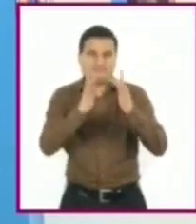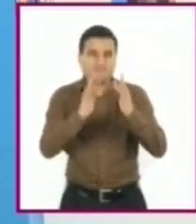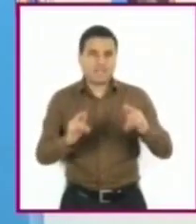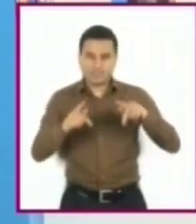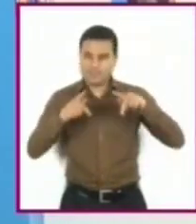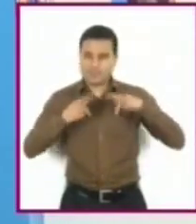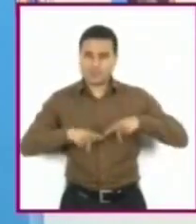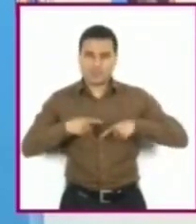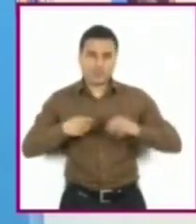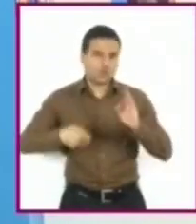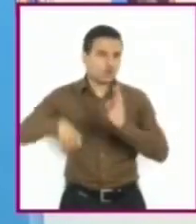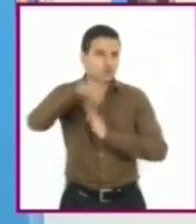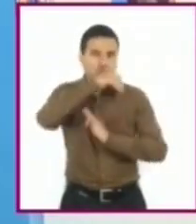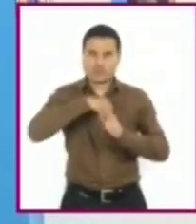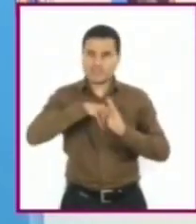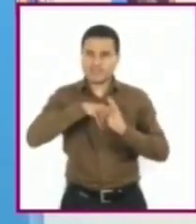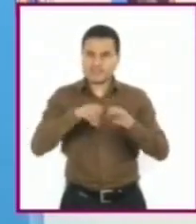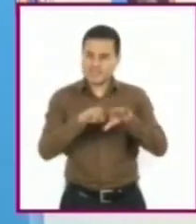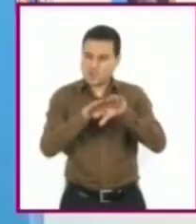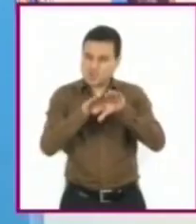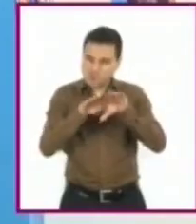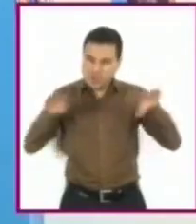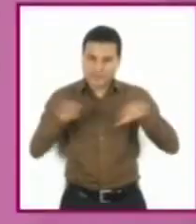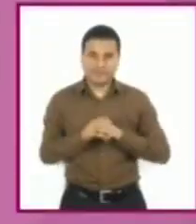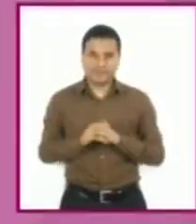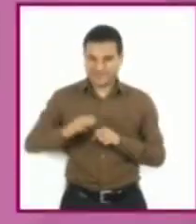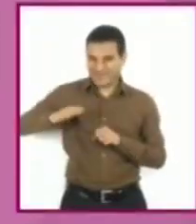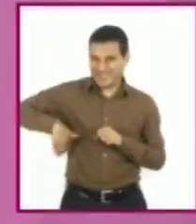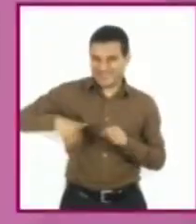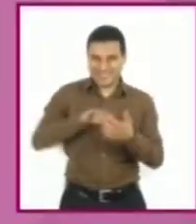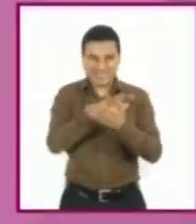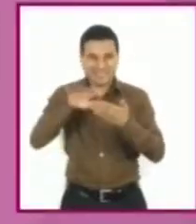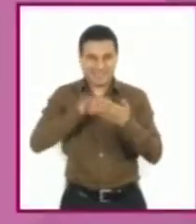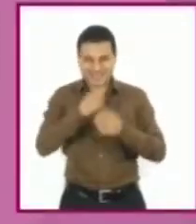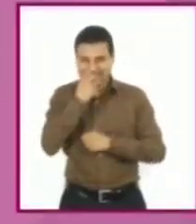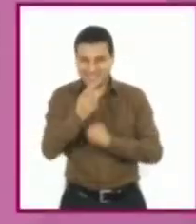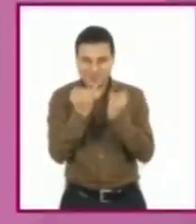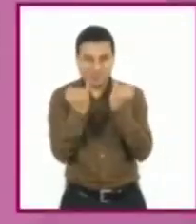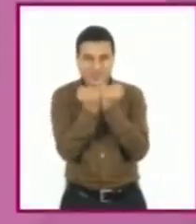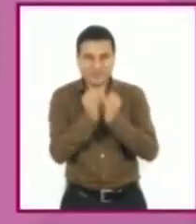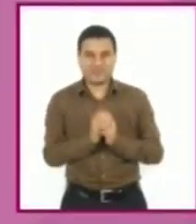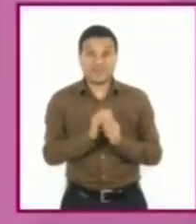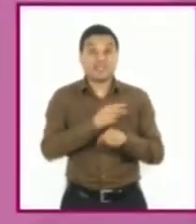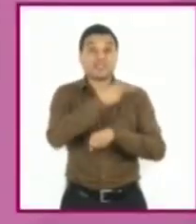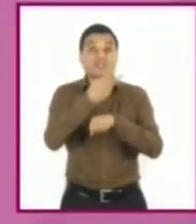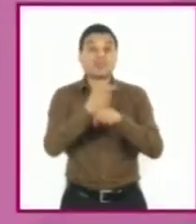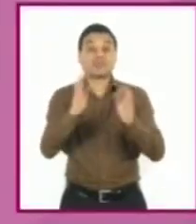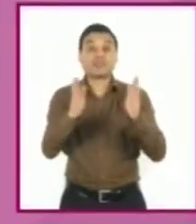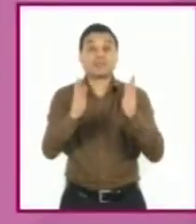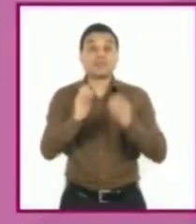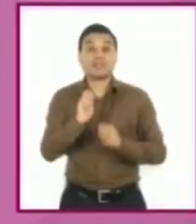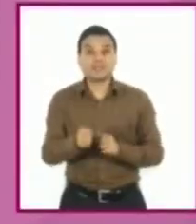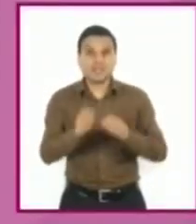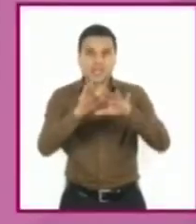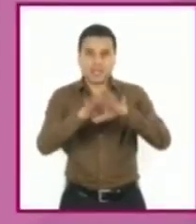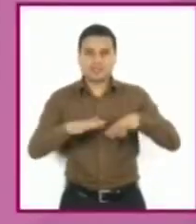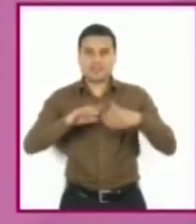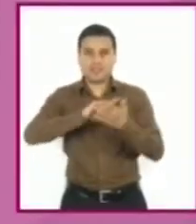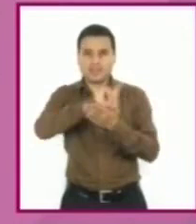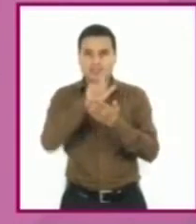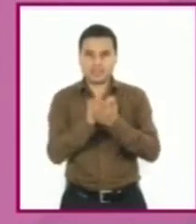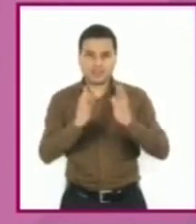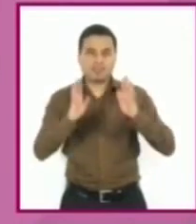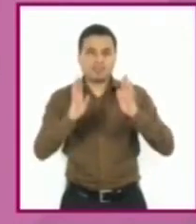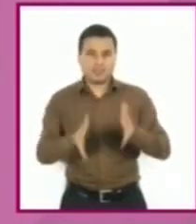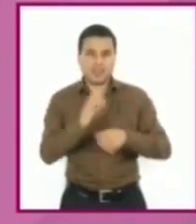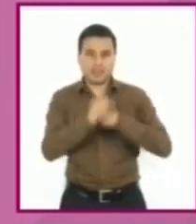por igual, como escuchamos en la lectura inicial. La segunda etapa, marcada por la Asamblea Legislativa, promulgó